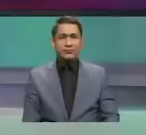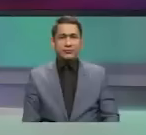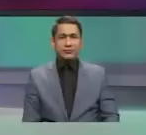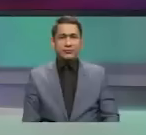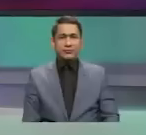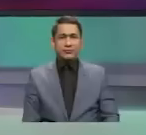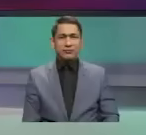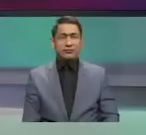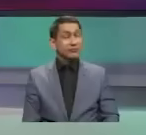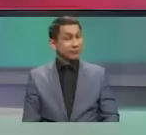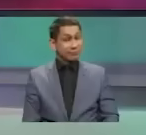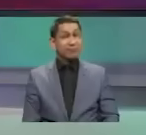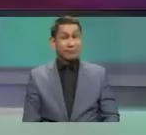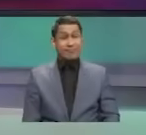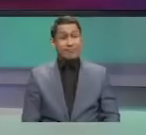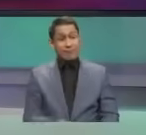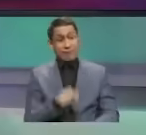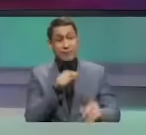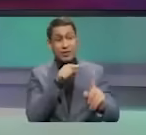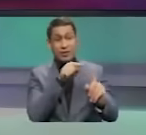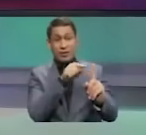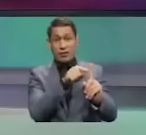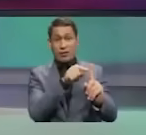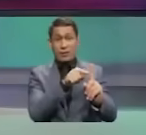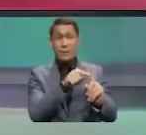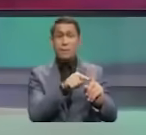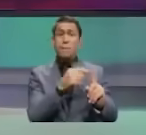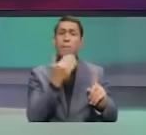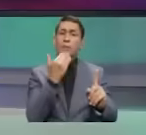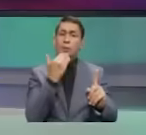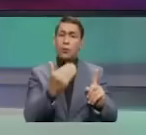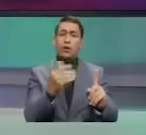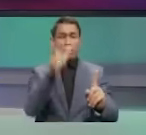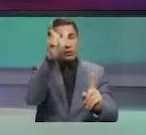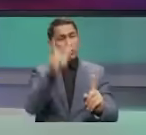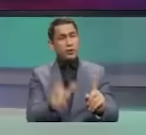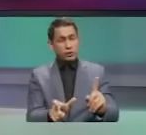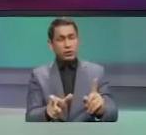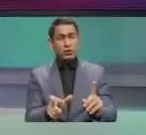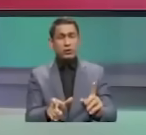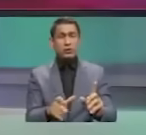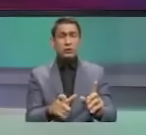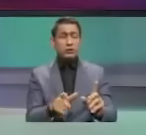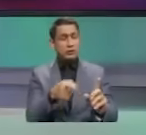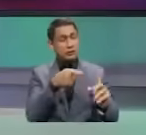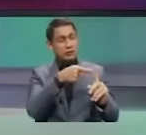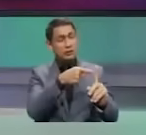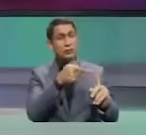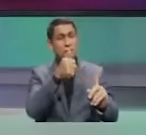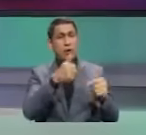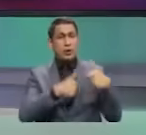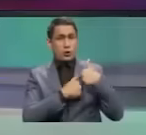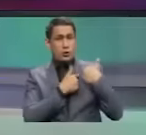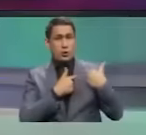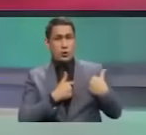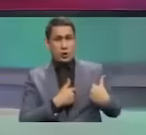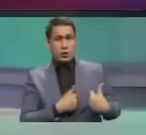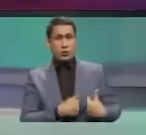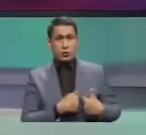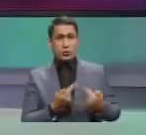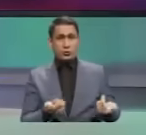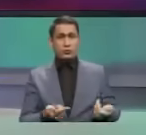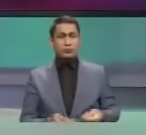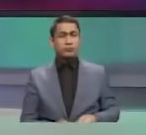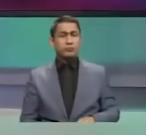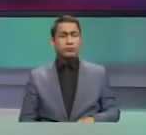Bueno, esa es la gente buena. No todos los carameleros son malos. Hay gente de buen corazón, mi estimada, sabes que hay gente que lleva